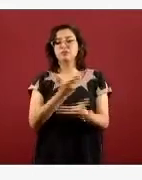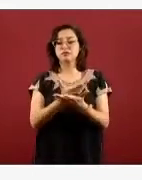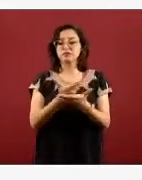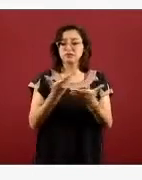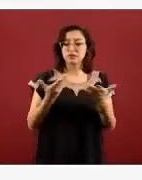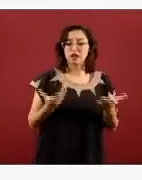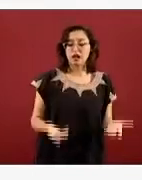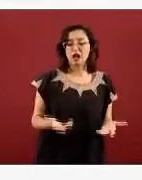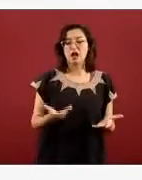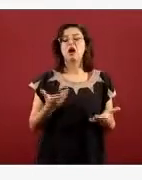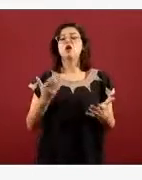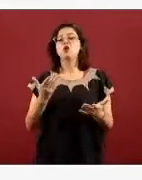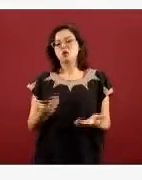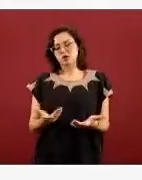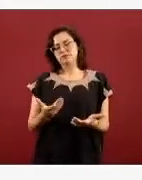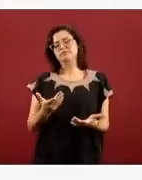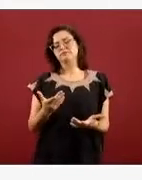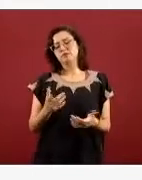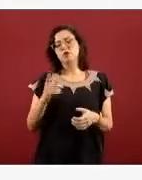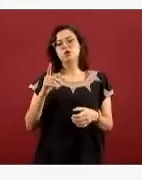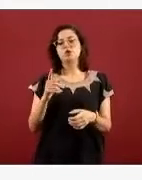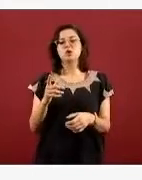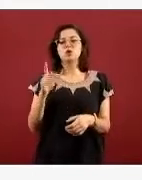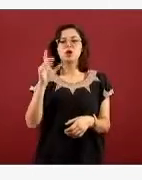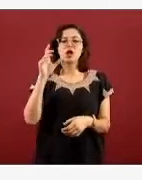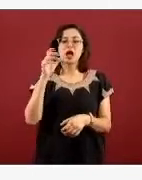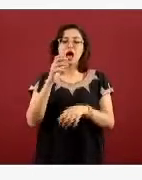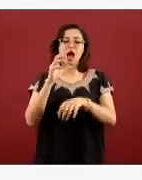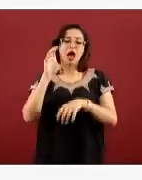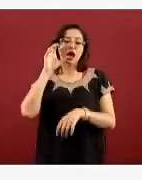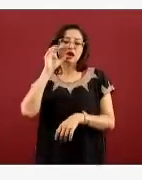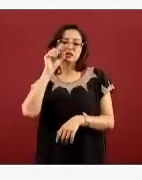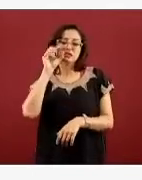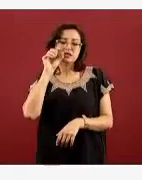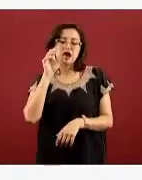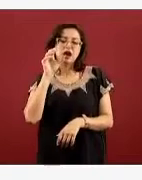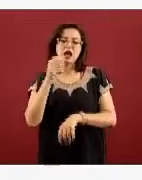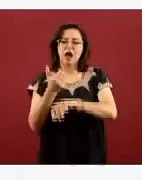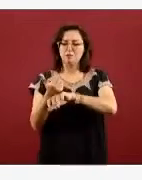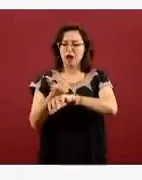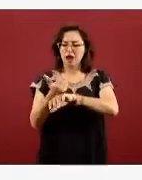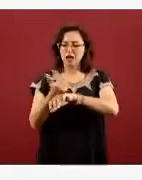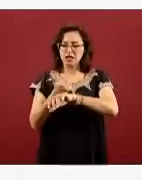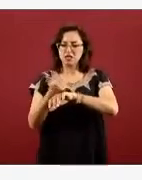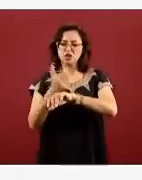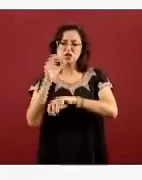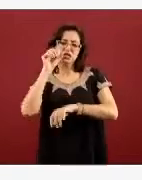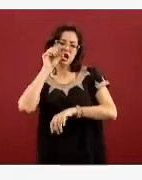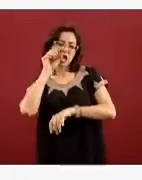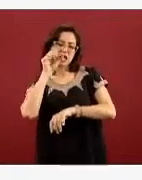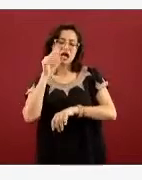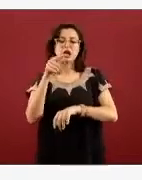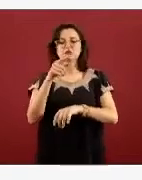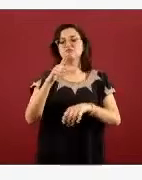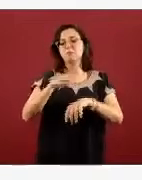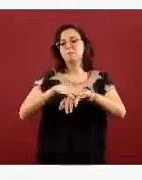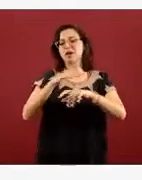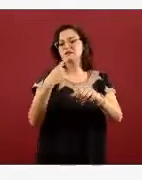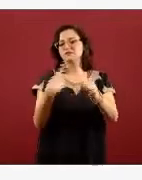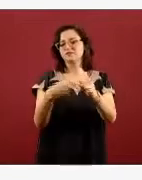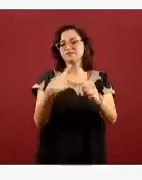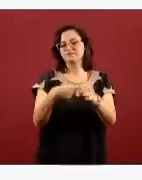ahora se suma a los, digamos, colores más intensos que igualmente representan una mayor carga de enfermedad,